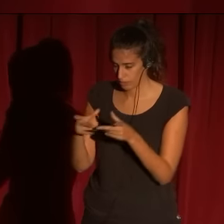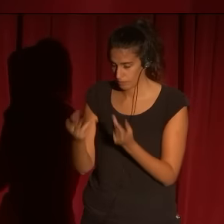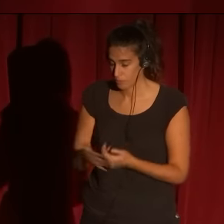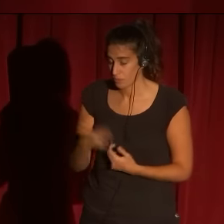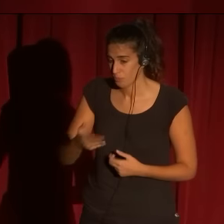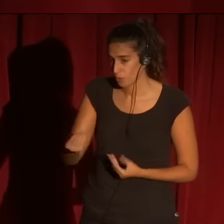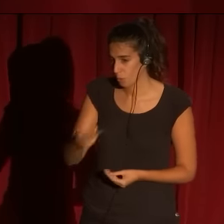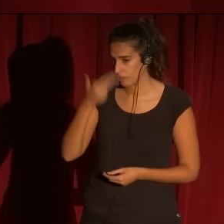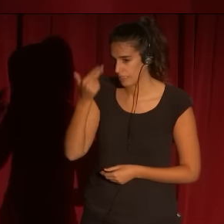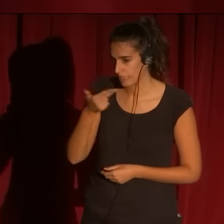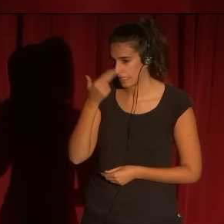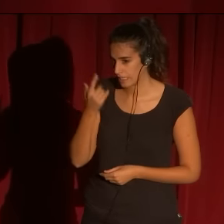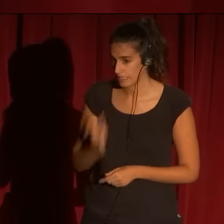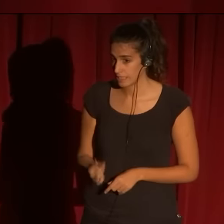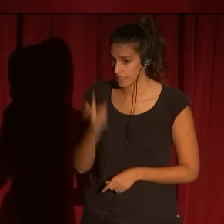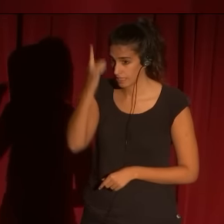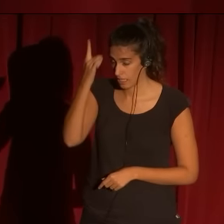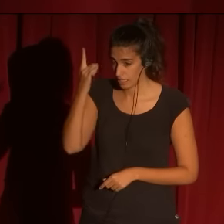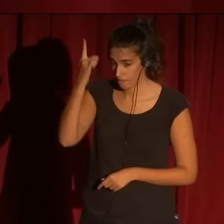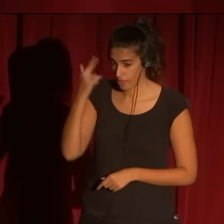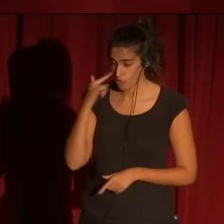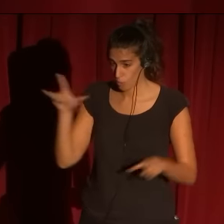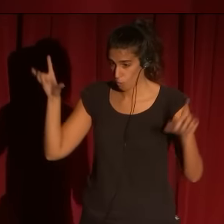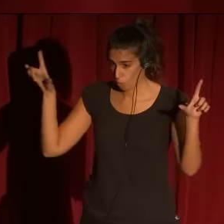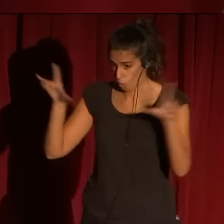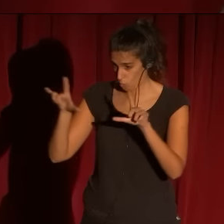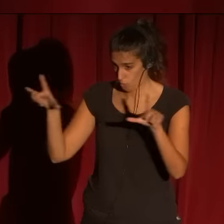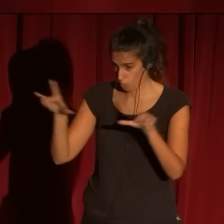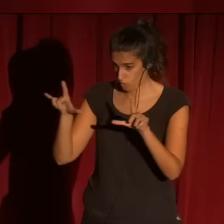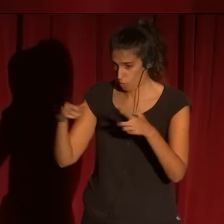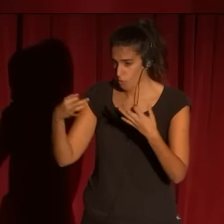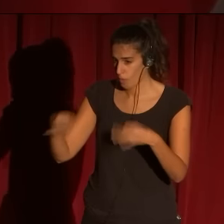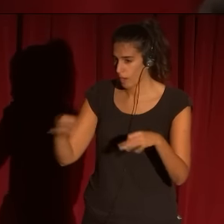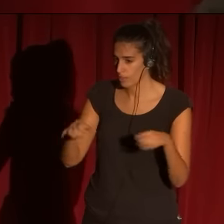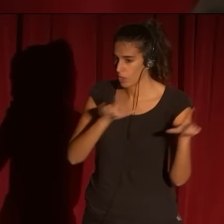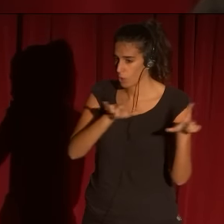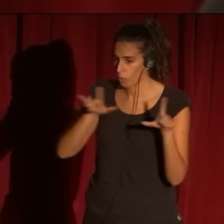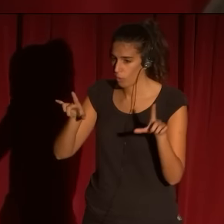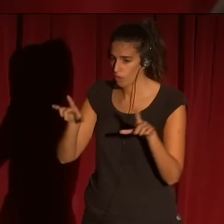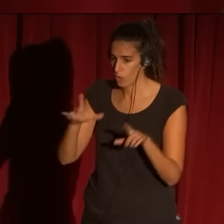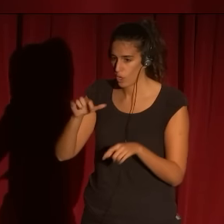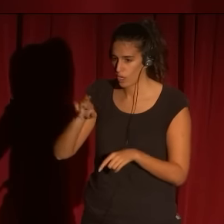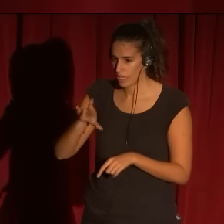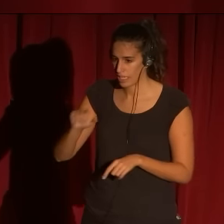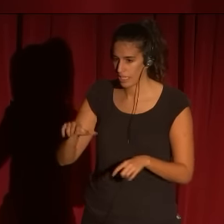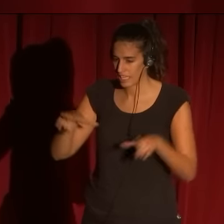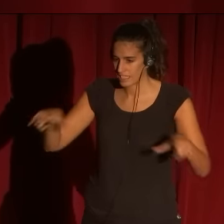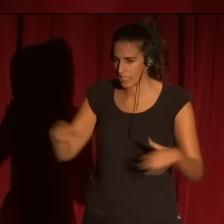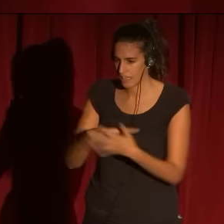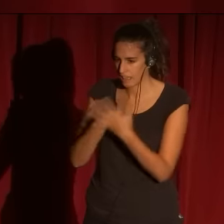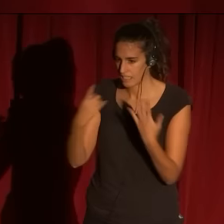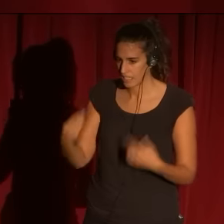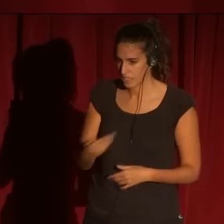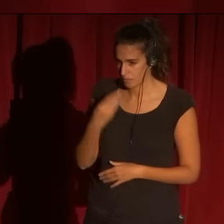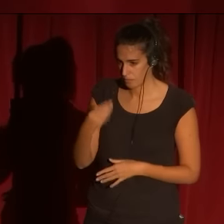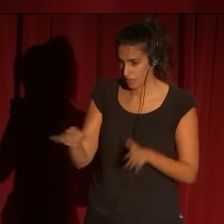es muy interesante subir a la galería central arriba donde el cuadro está colgado y normalmente los cuadros de Clara paters están colgados en la sala 16b del museo que está